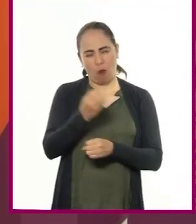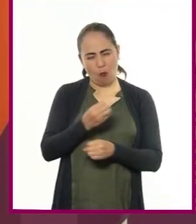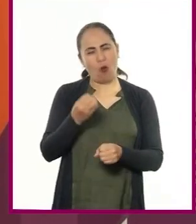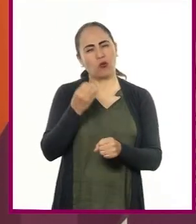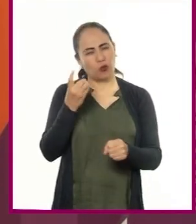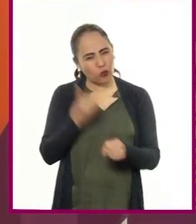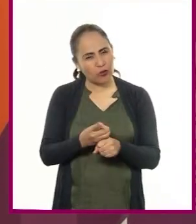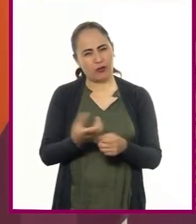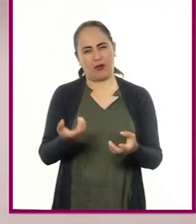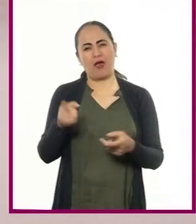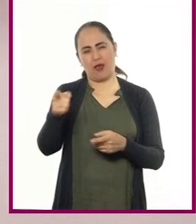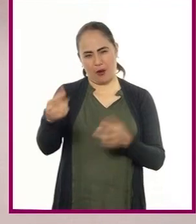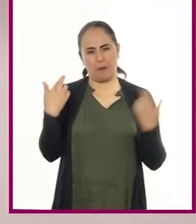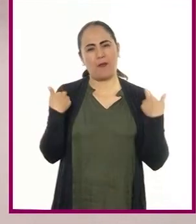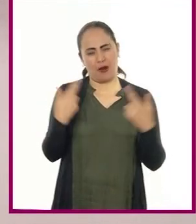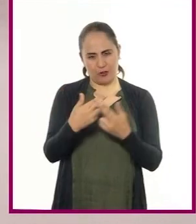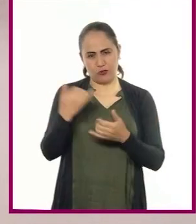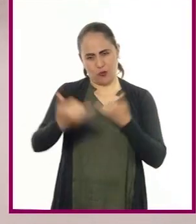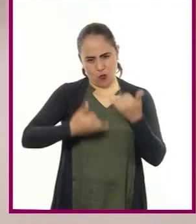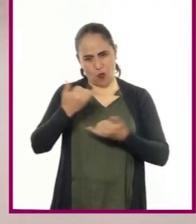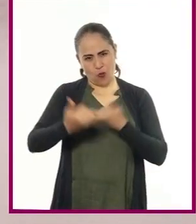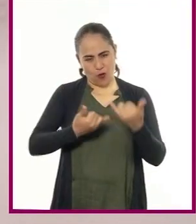maestro quiere jugar. Quiere una, jugar.